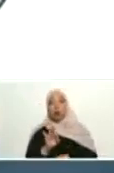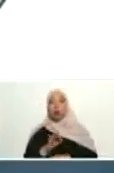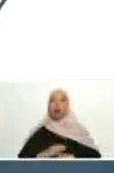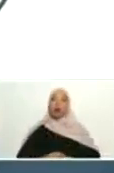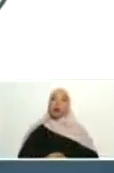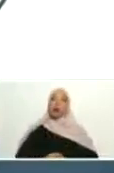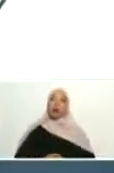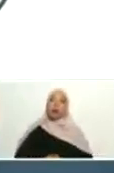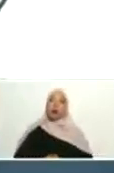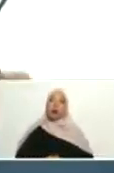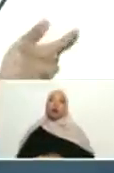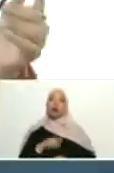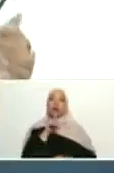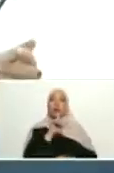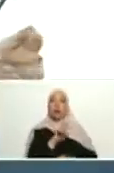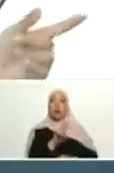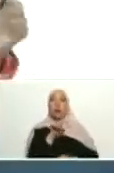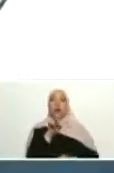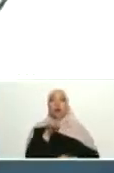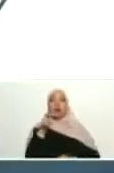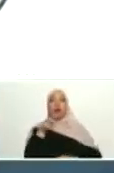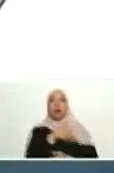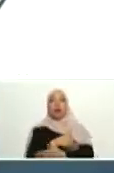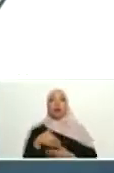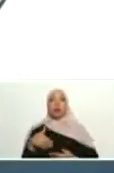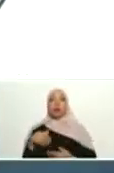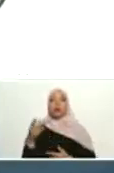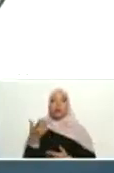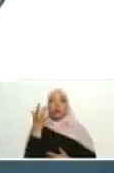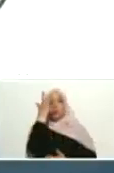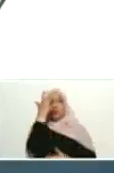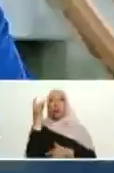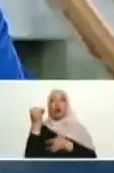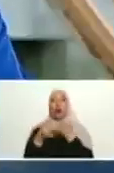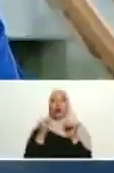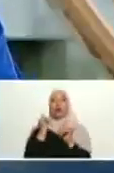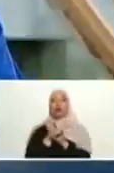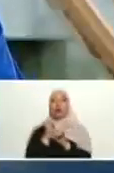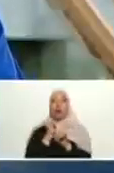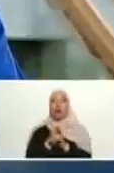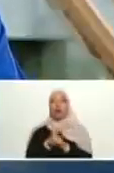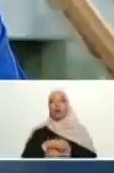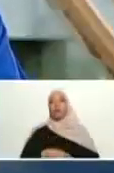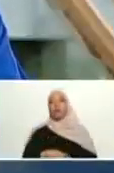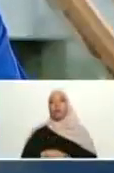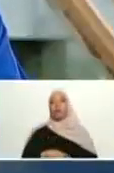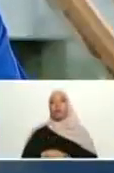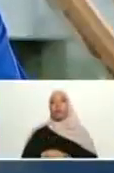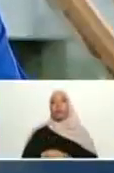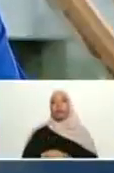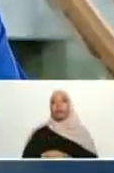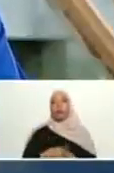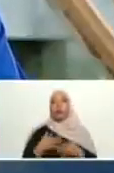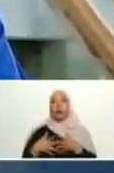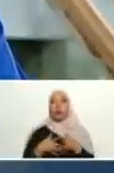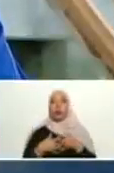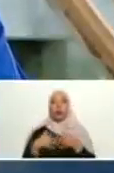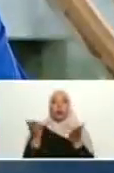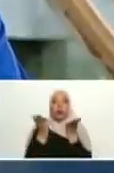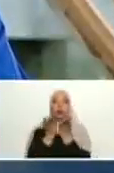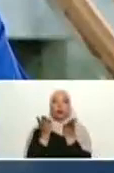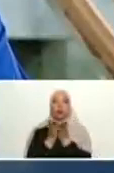prácticamente a 113 millones de transacciones en los canales electrónicos. Naguara, ¿y quiénes hacen las transacciones? La clase